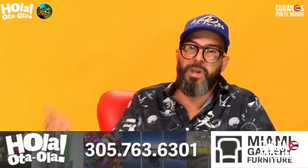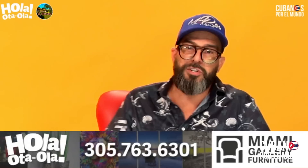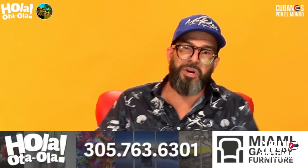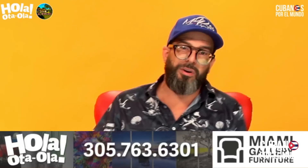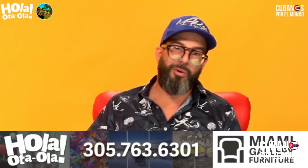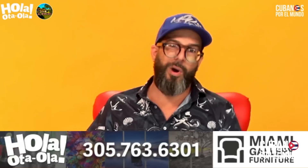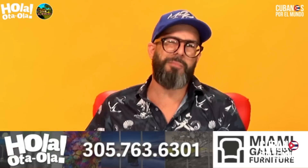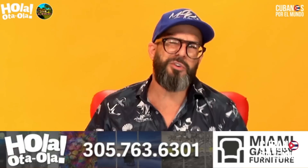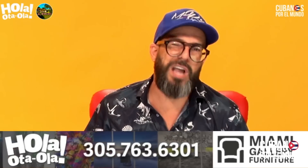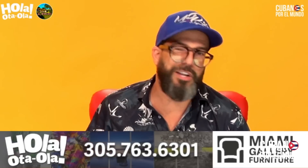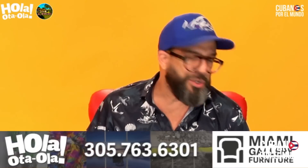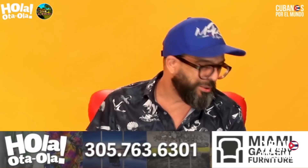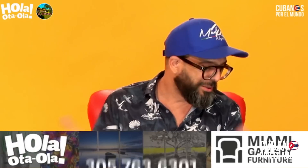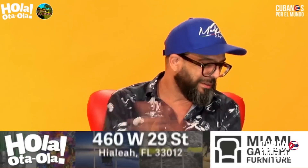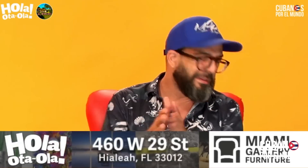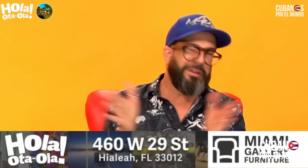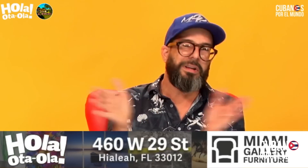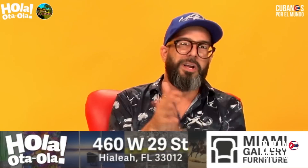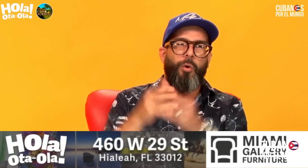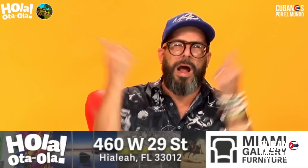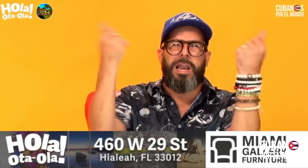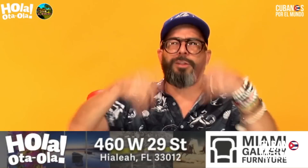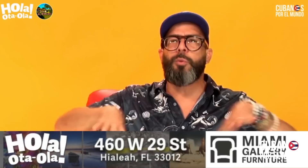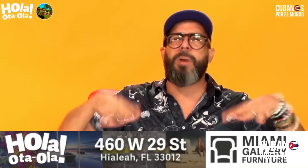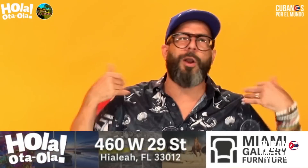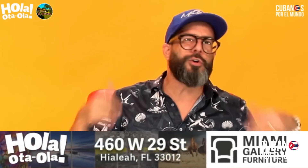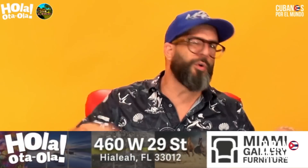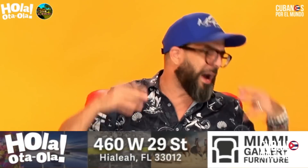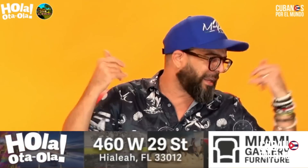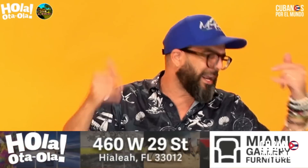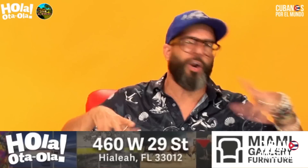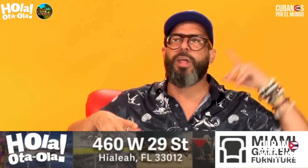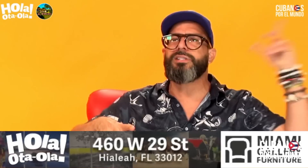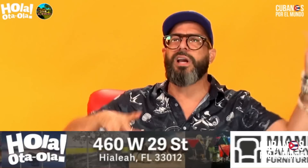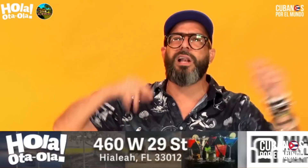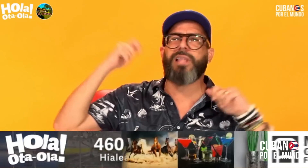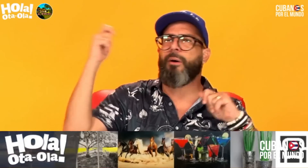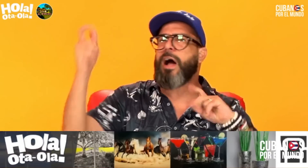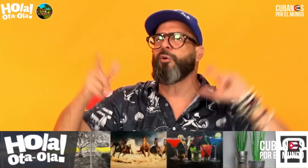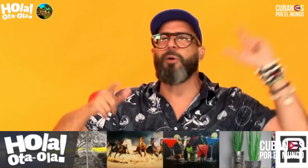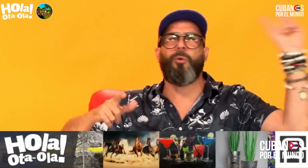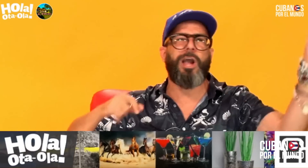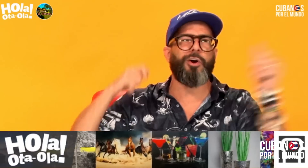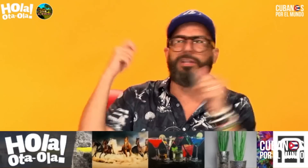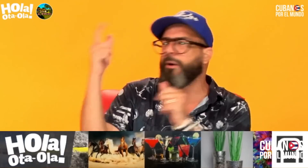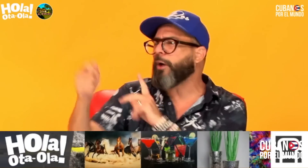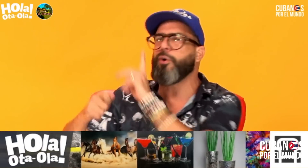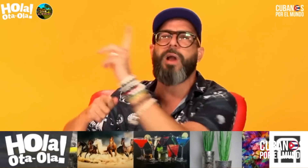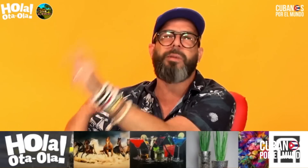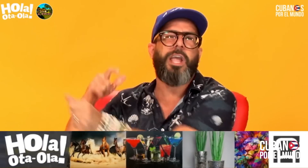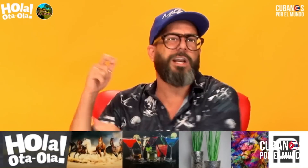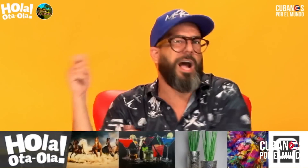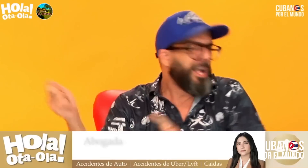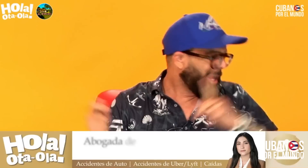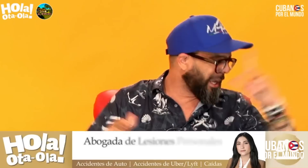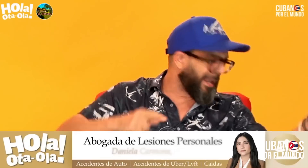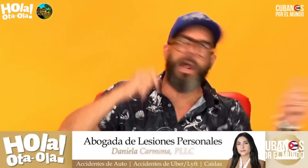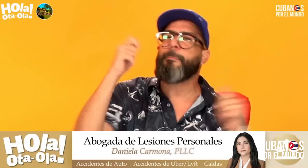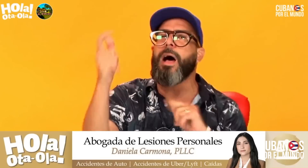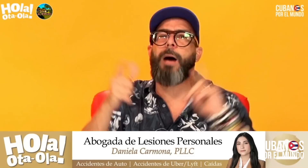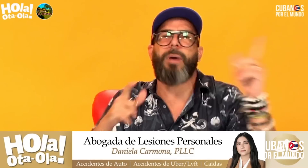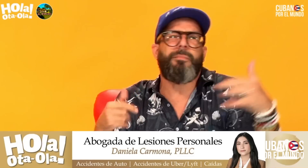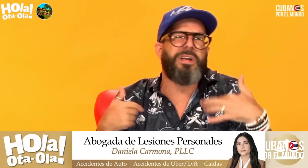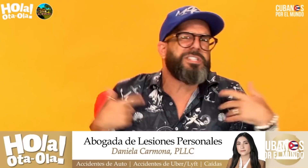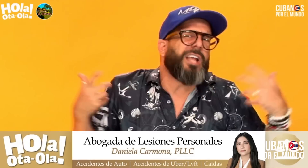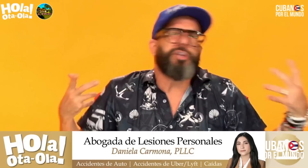Juan es un bicho. Juan, muchacho. Juan le tumba a los yuma dinero, le dice que el tabaco es bueno y el tabaco es una mierda. Y